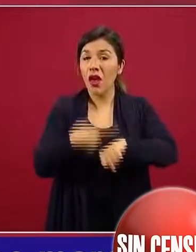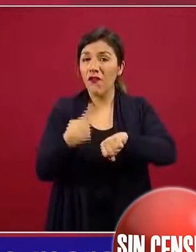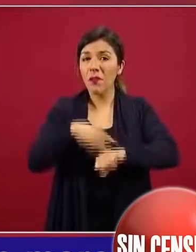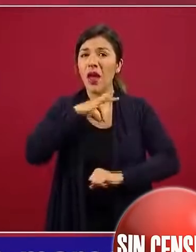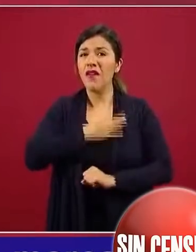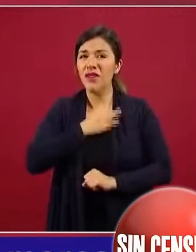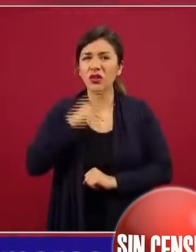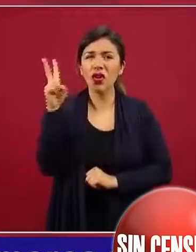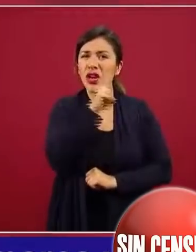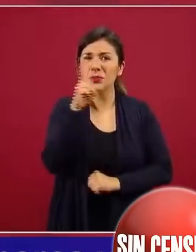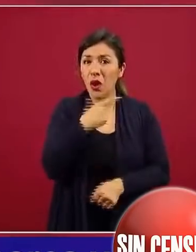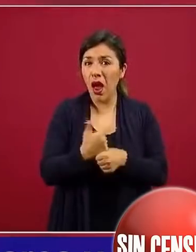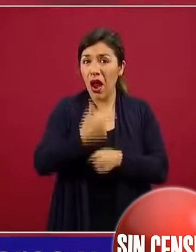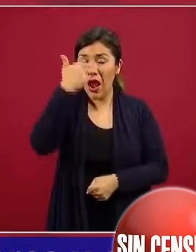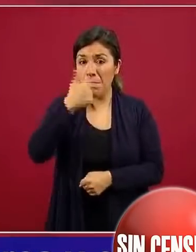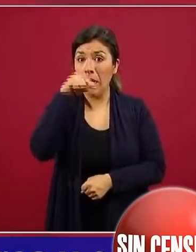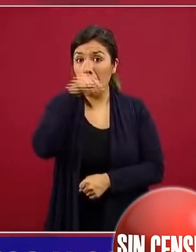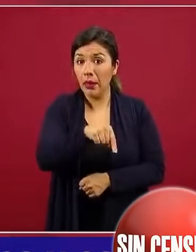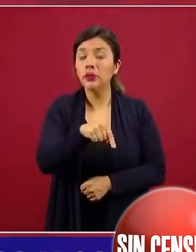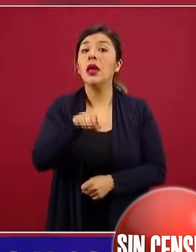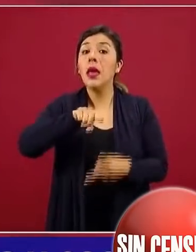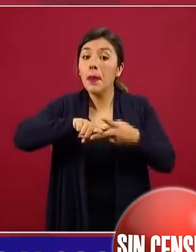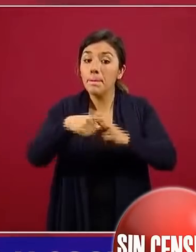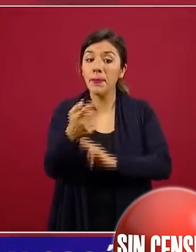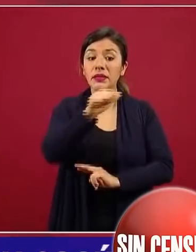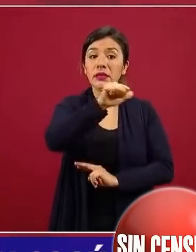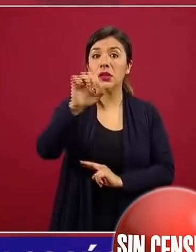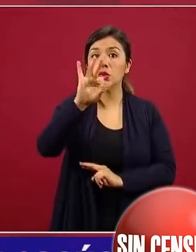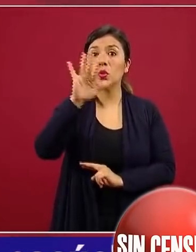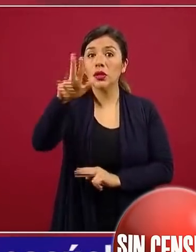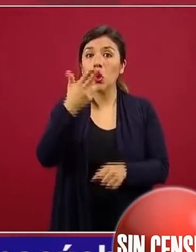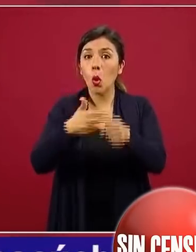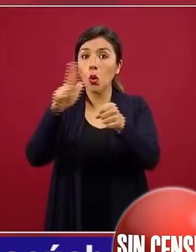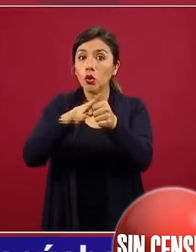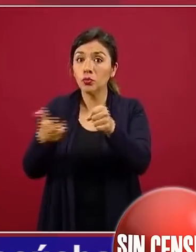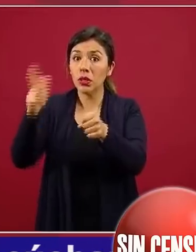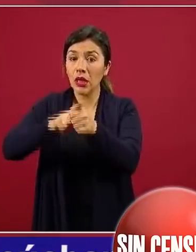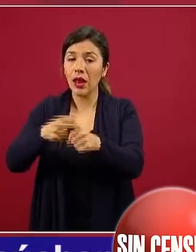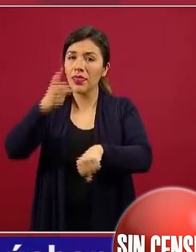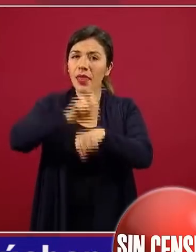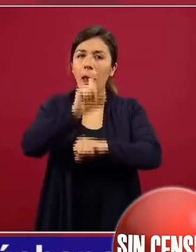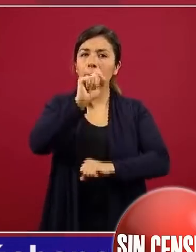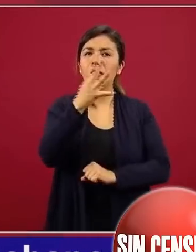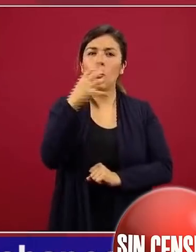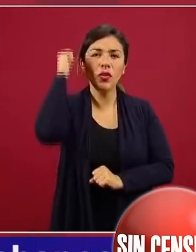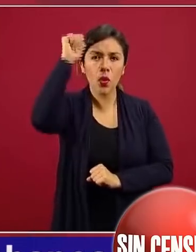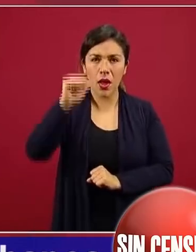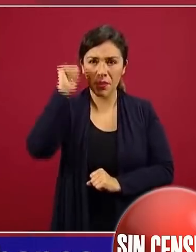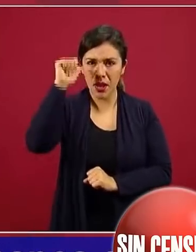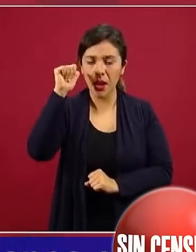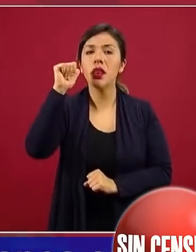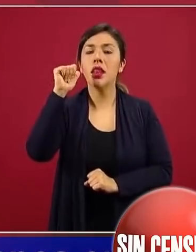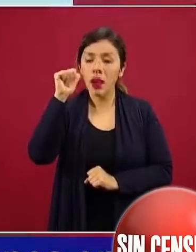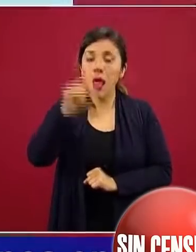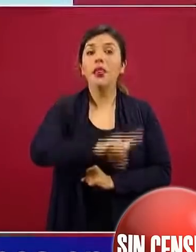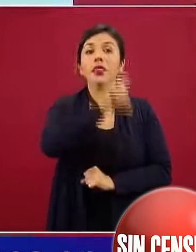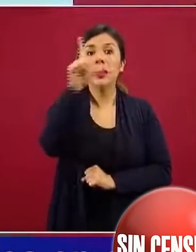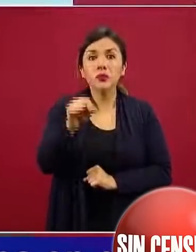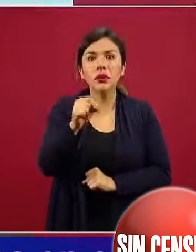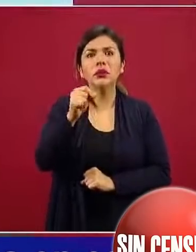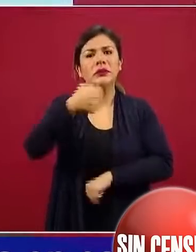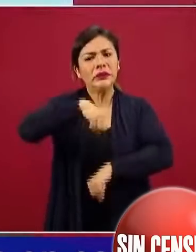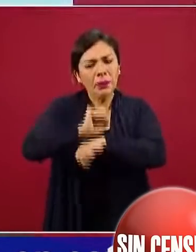respiratoria aguda grave, empezamos con 645 hospitales el 24 de abril y después de